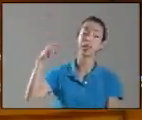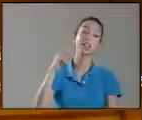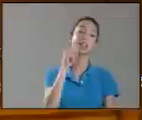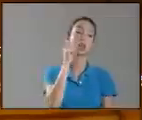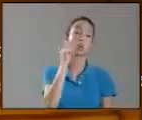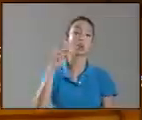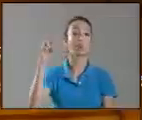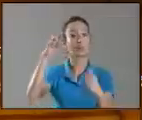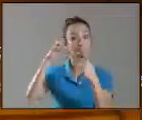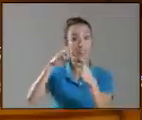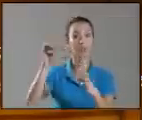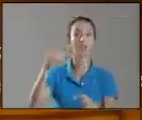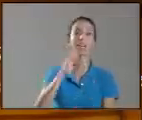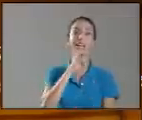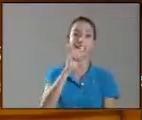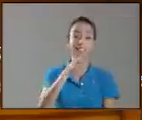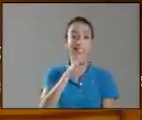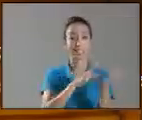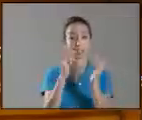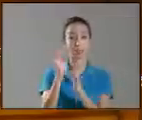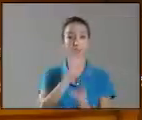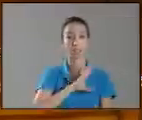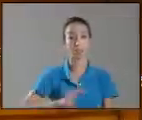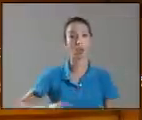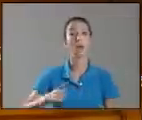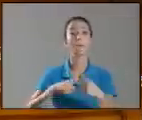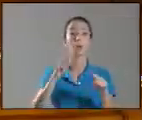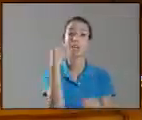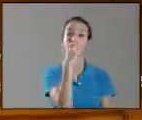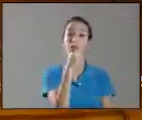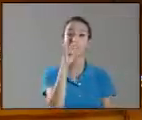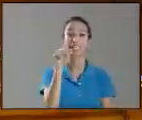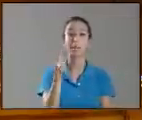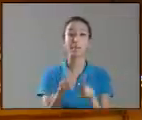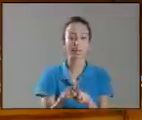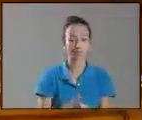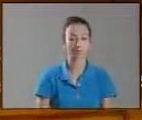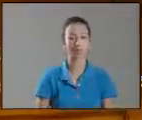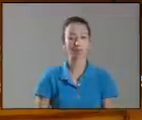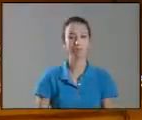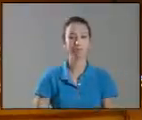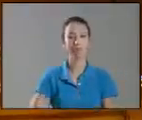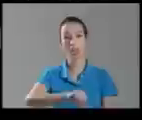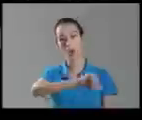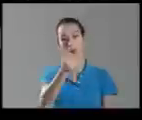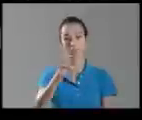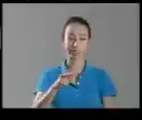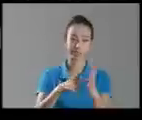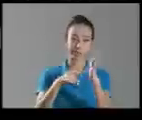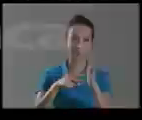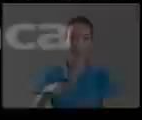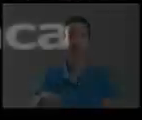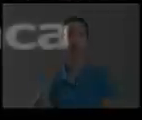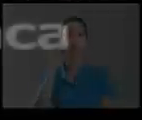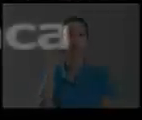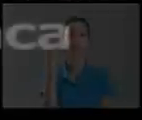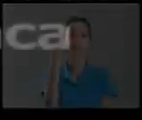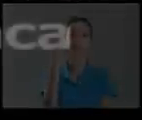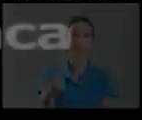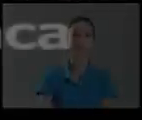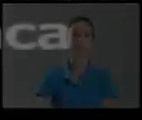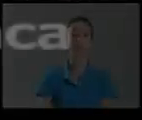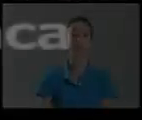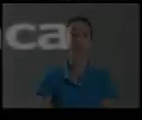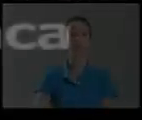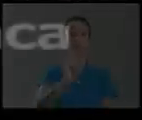Yo estoy hablando de Jesucristo, que nosotros tenemos que dar la estatura del varón perfecto, pero las mujeres también. Bueno, miremos otra cosa aquí, pues. Mire